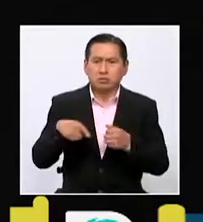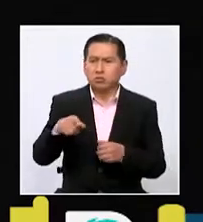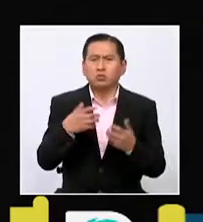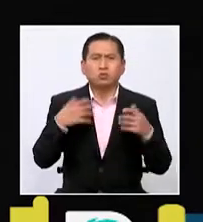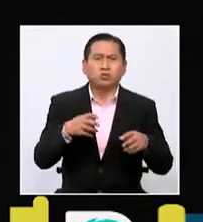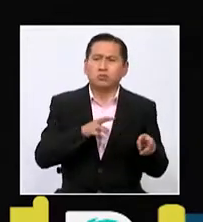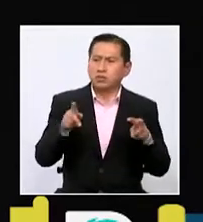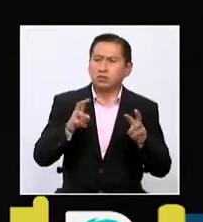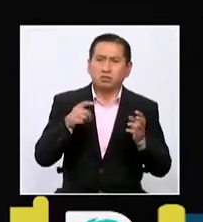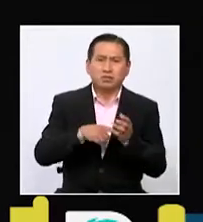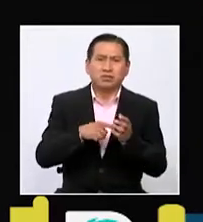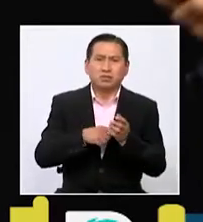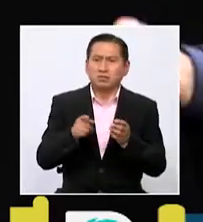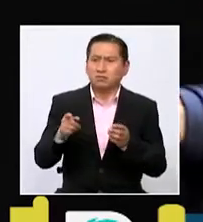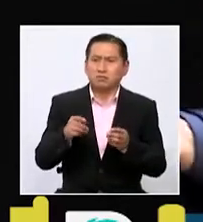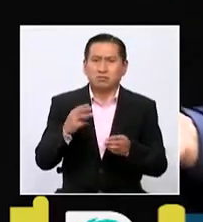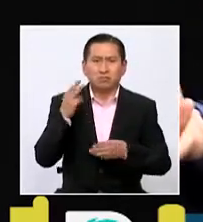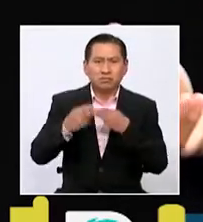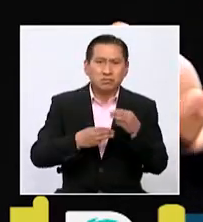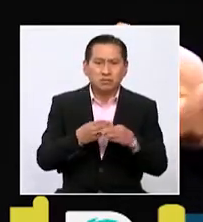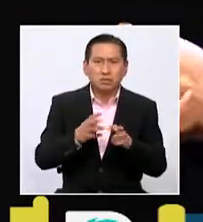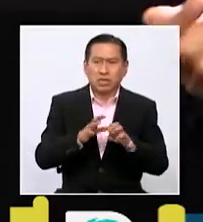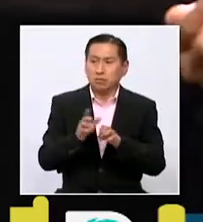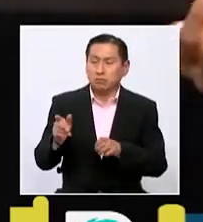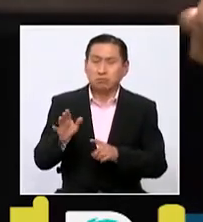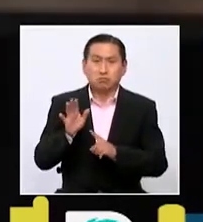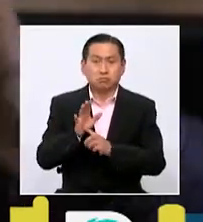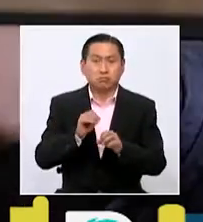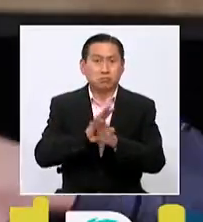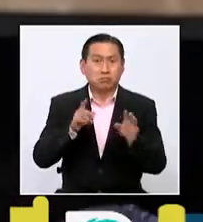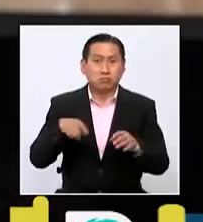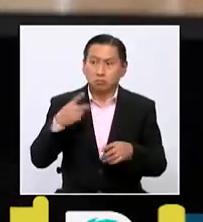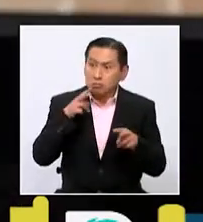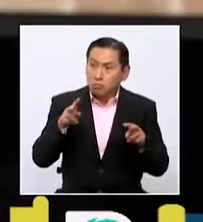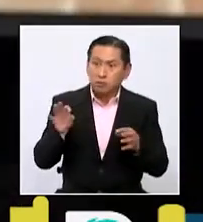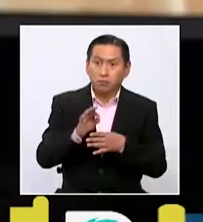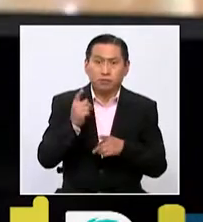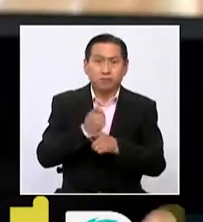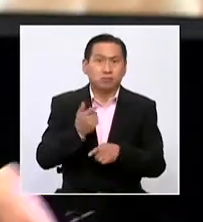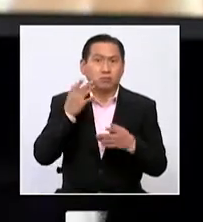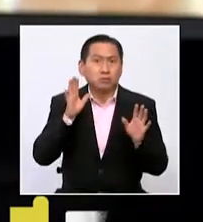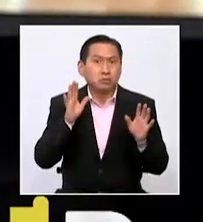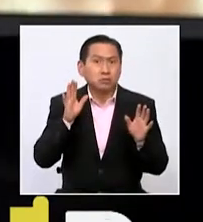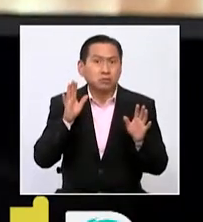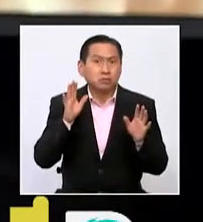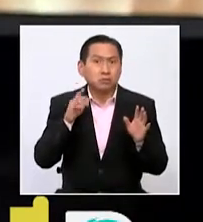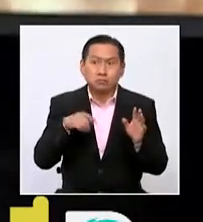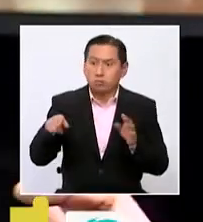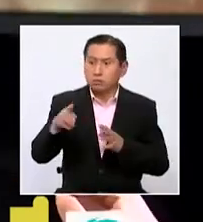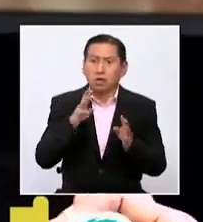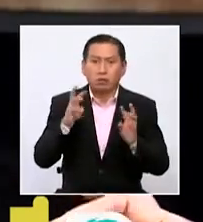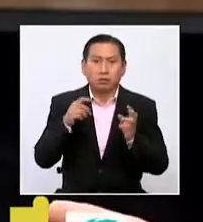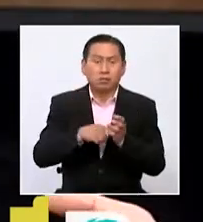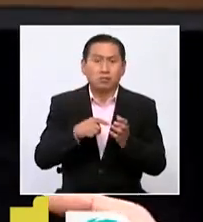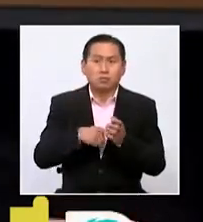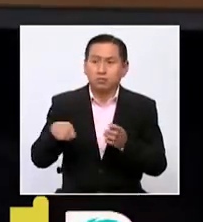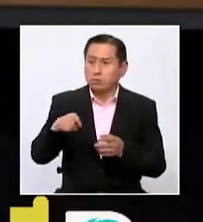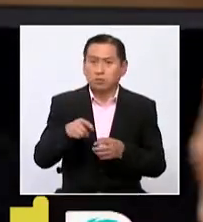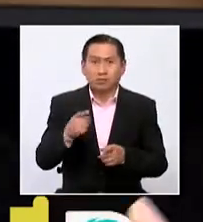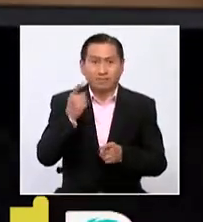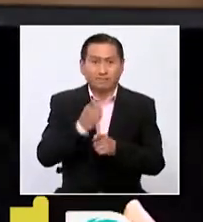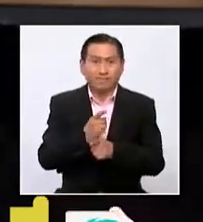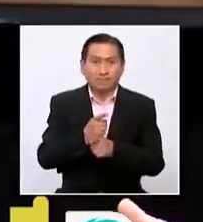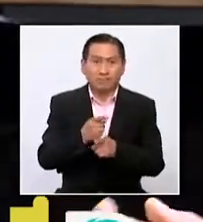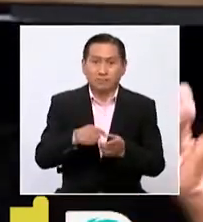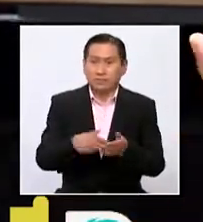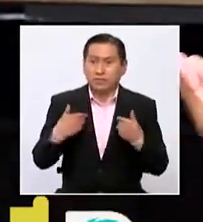la pandemia se refleja en el contenido. Tocaba dar unos claros ejemplos de cosas que entonces sí están funcionando, con lo cual ratifica de que no hay una fórmula y de que